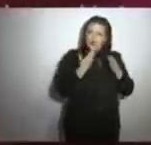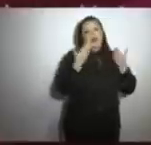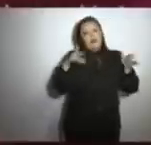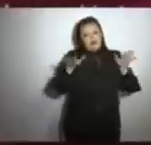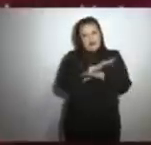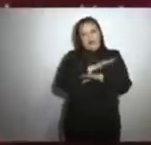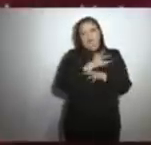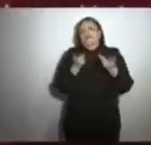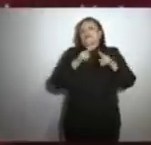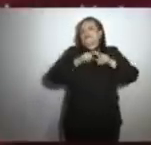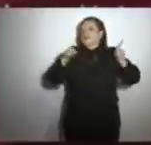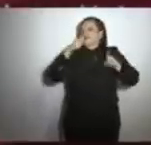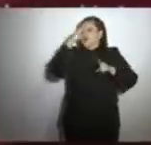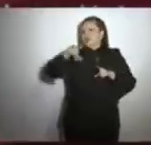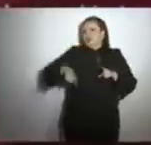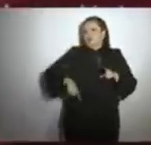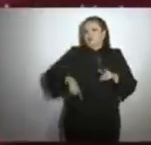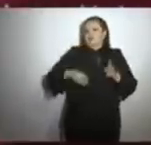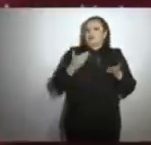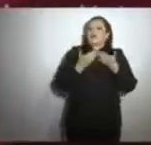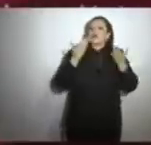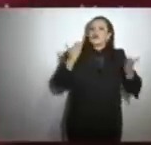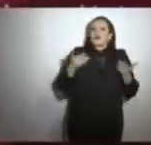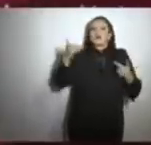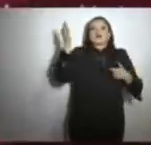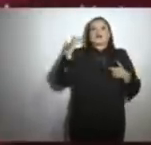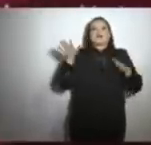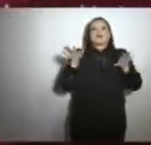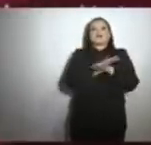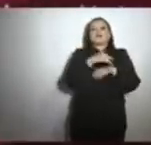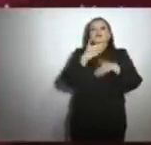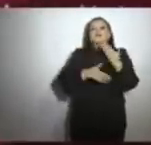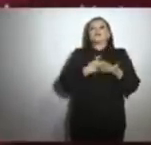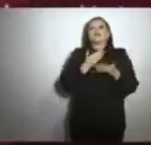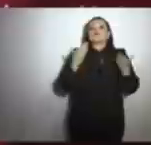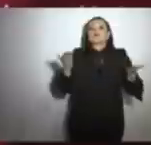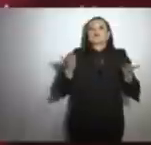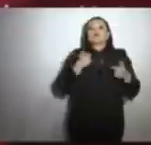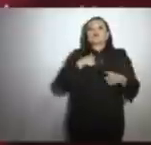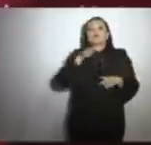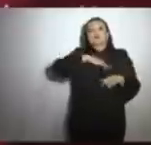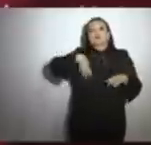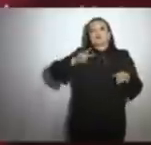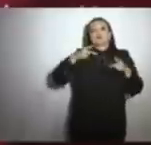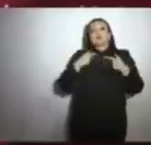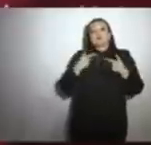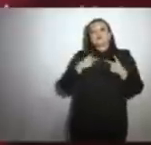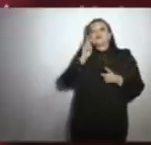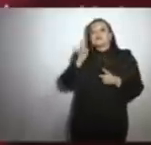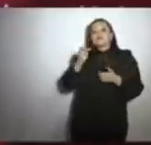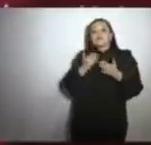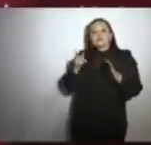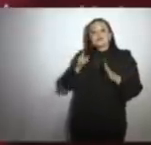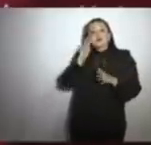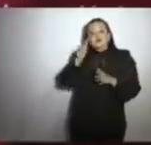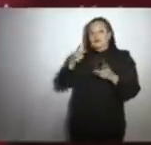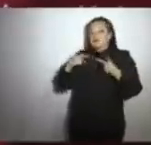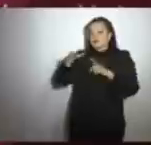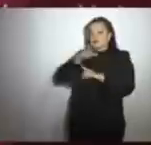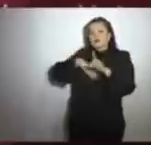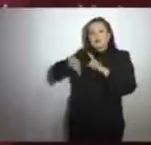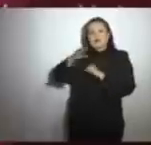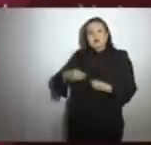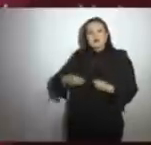mirara hacia el lado que tenía que mirarse. Y es a la vida de las personas que viven en condiciones